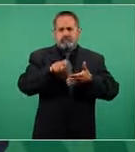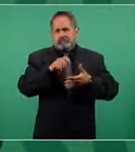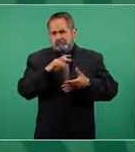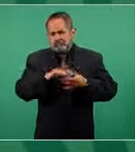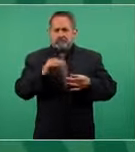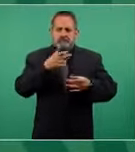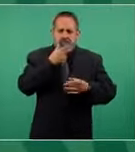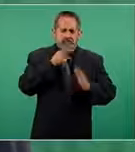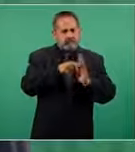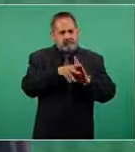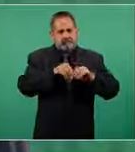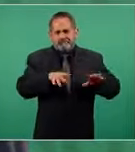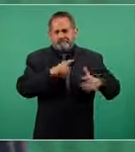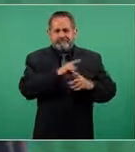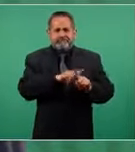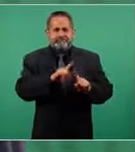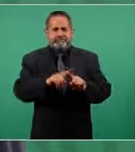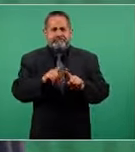Entonces,